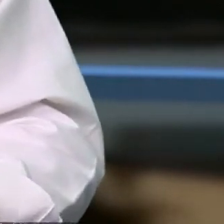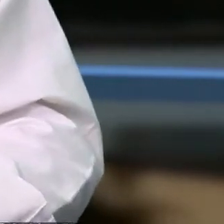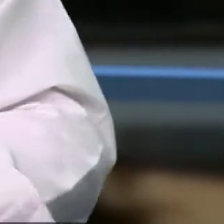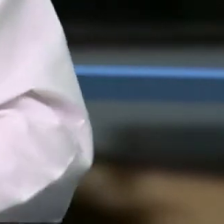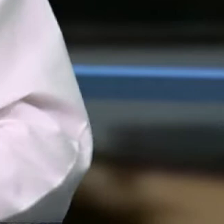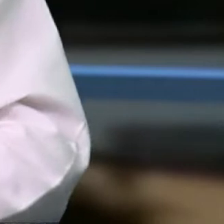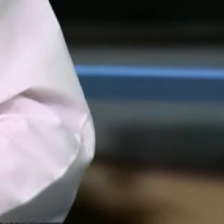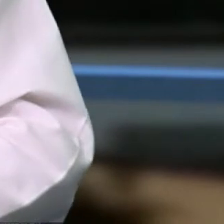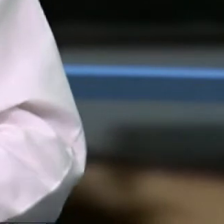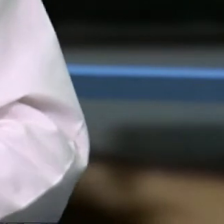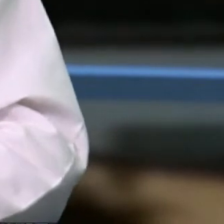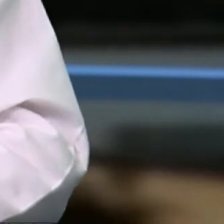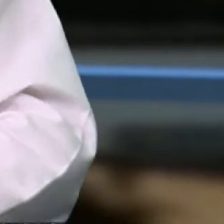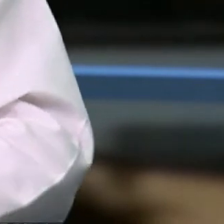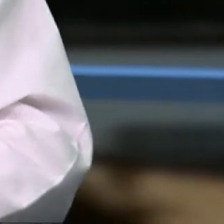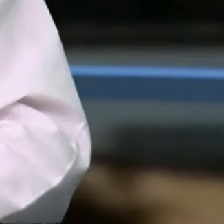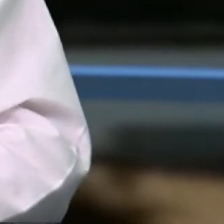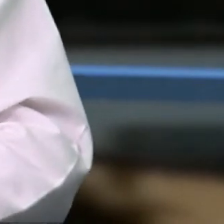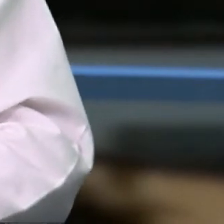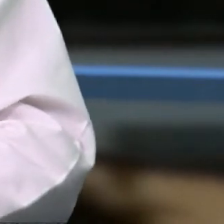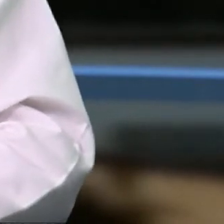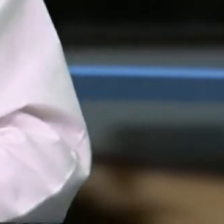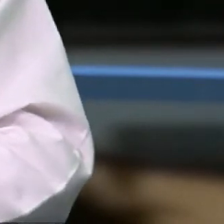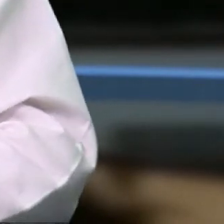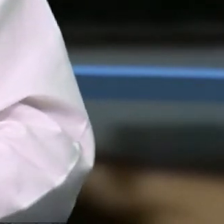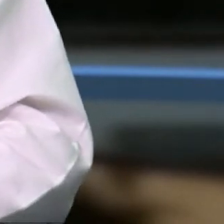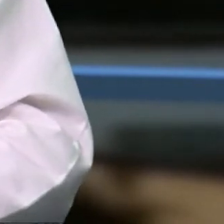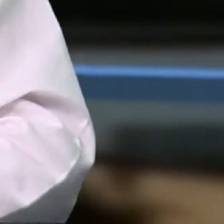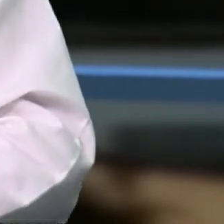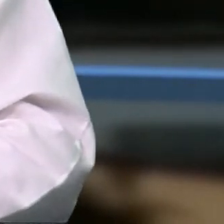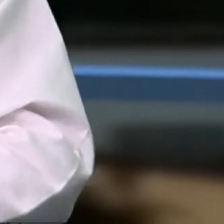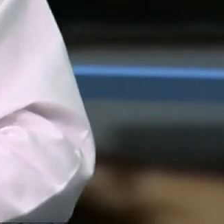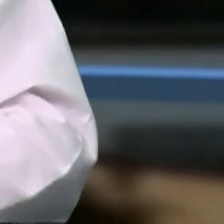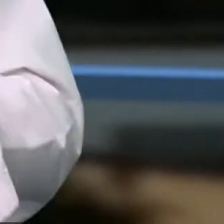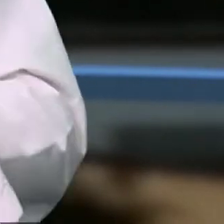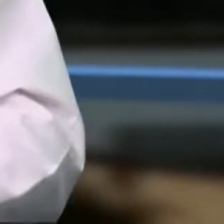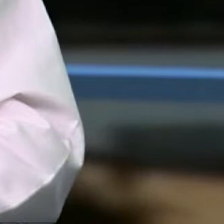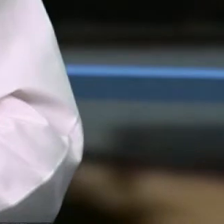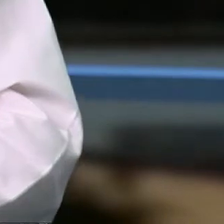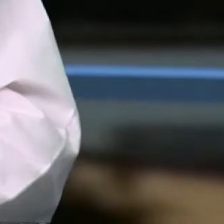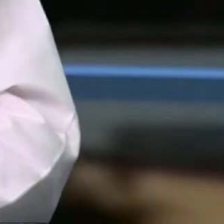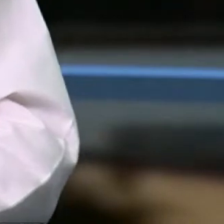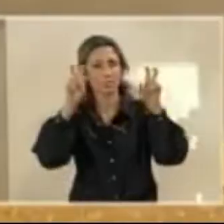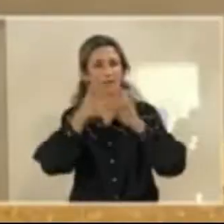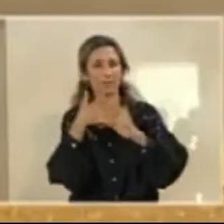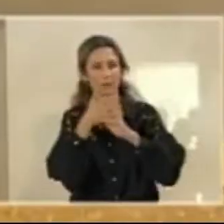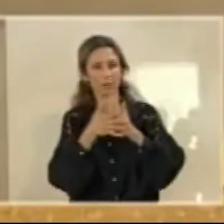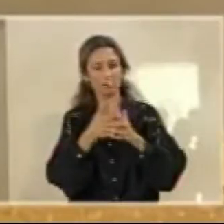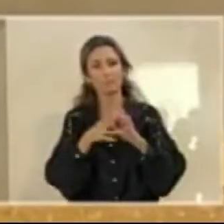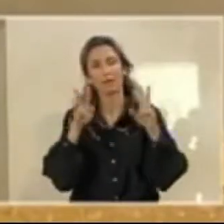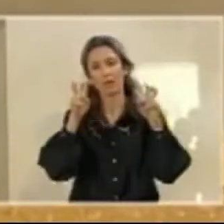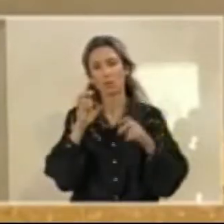ha respondido el concejal del equipo de gobierno municipal Carlos Sánchez vamos a verlo